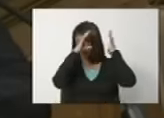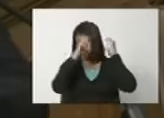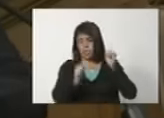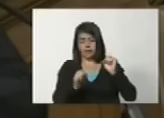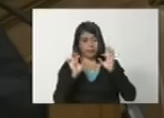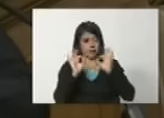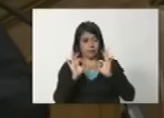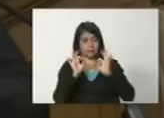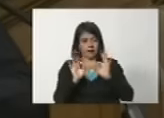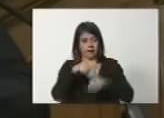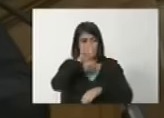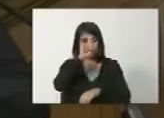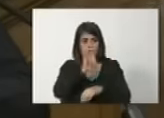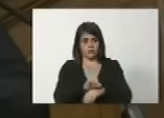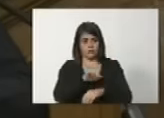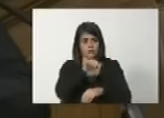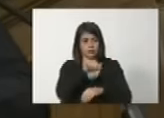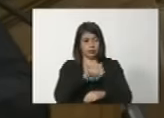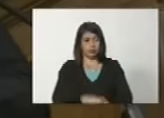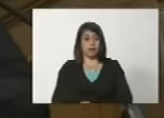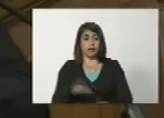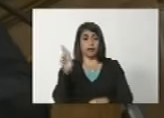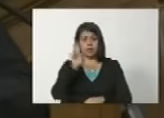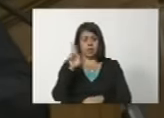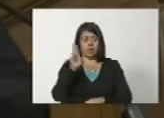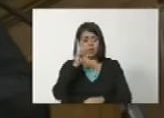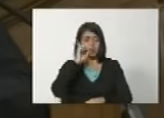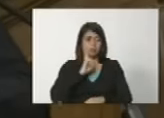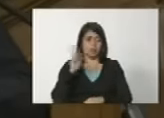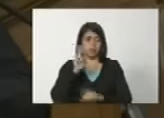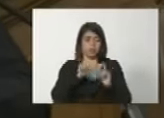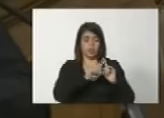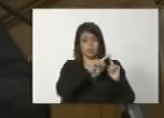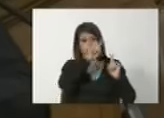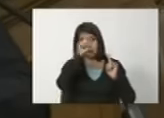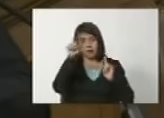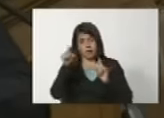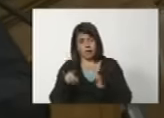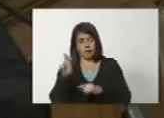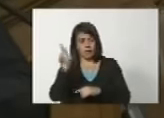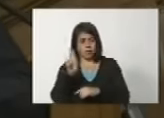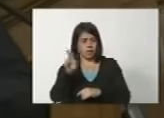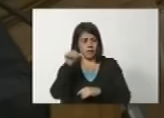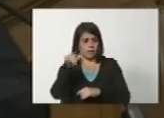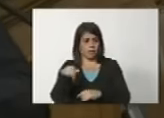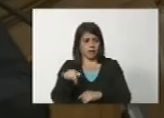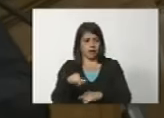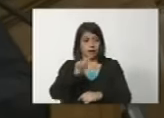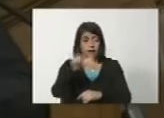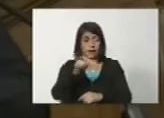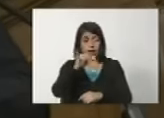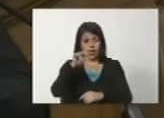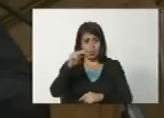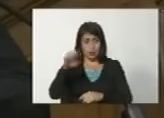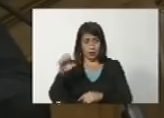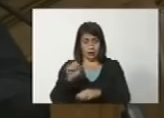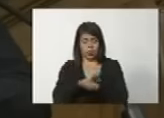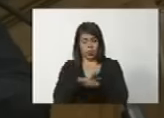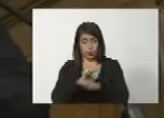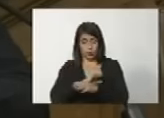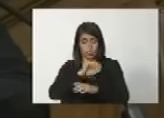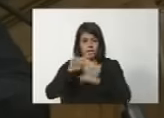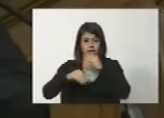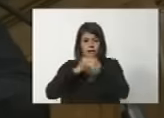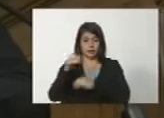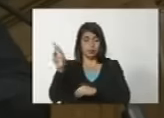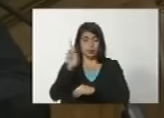embajadora extraordinaria y plenipotenciaria de la República Bolivariana de Venezuela ante la República de Guinea Ecuatorial,